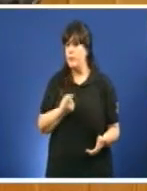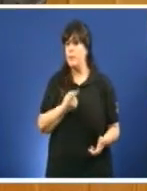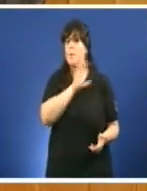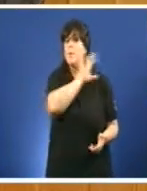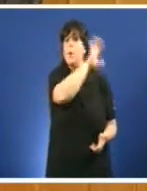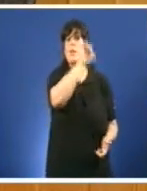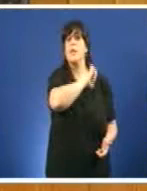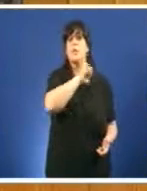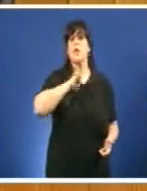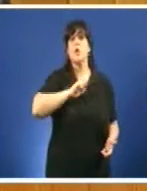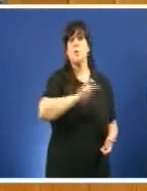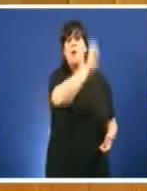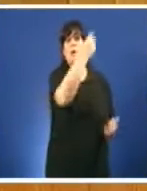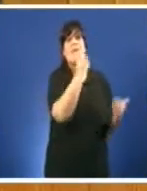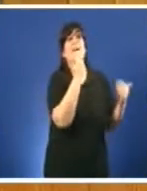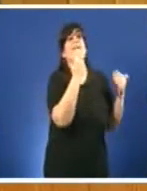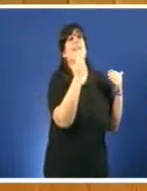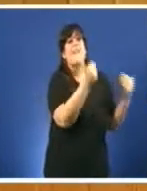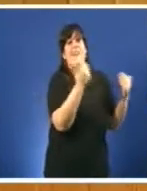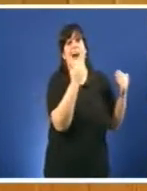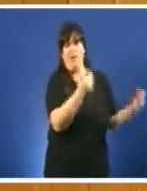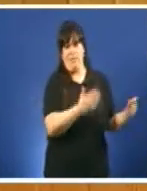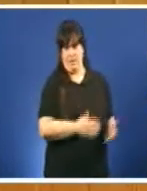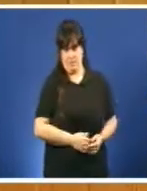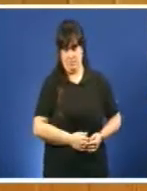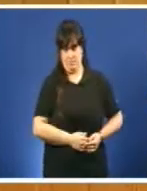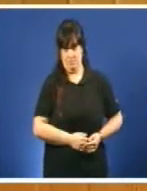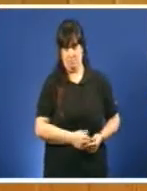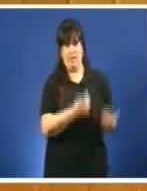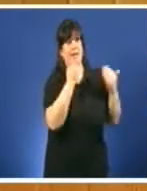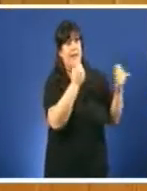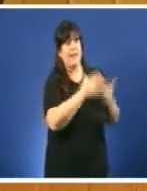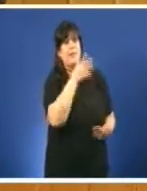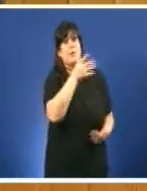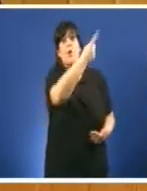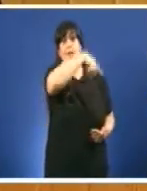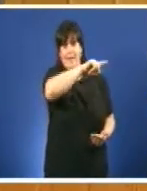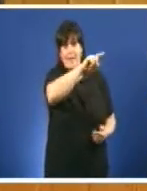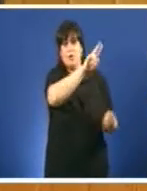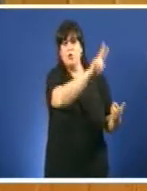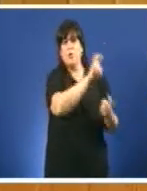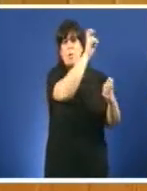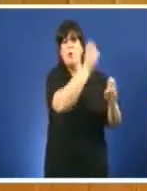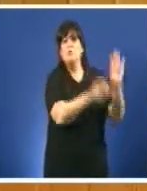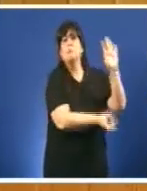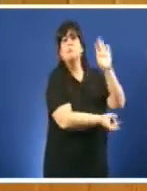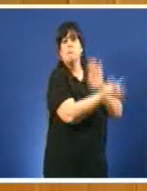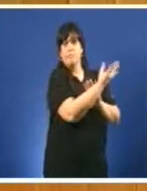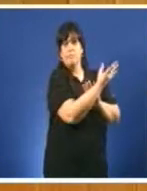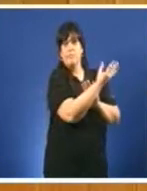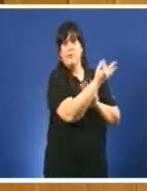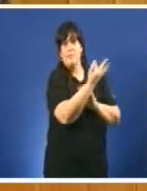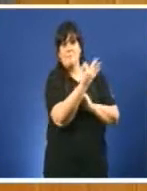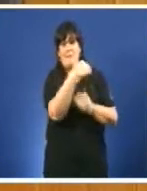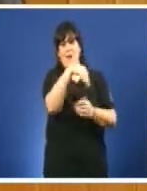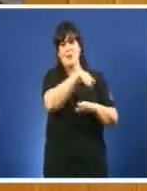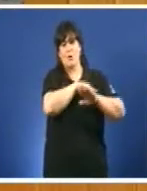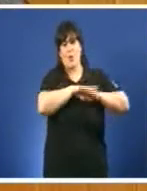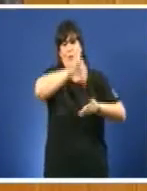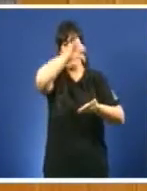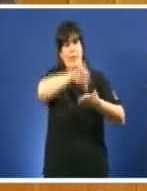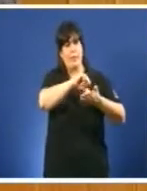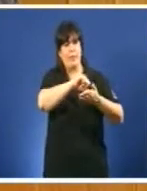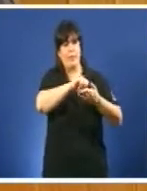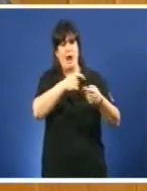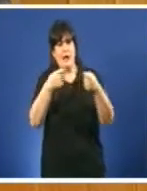outras comunidades autónomas que sí que estableceron este imposto e que pleitearon co goberno central ante a fraude